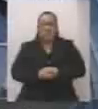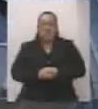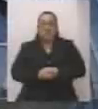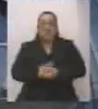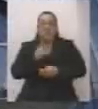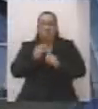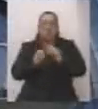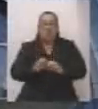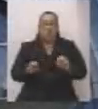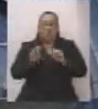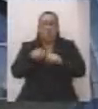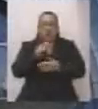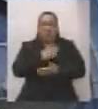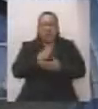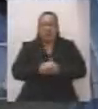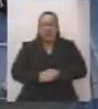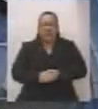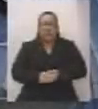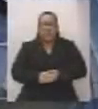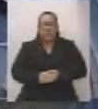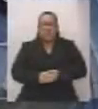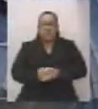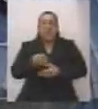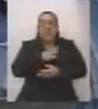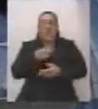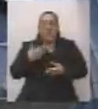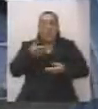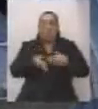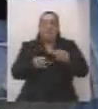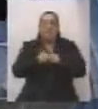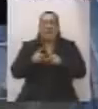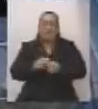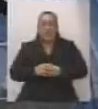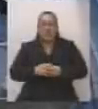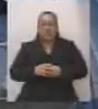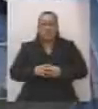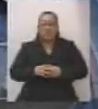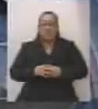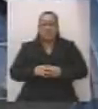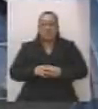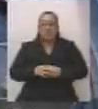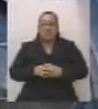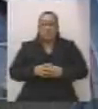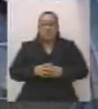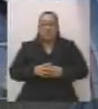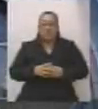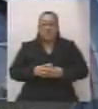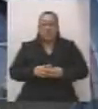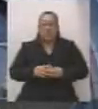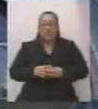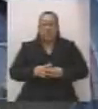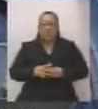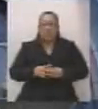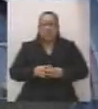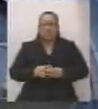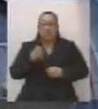una solución importante para este problema. El gobierno puede invertir también en subsidiar la capacitación laboral.